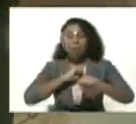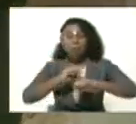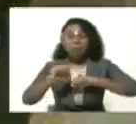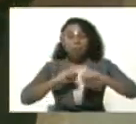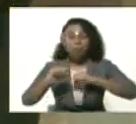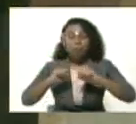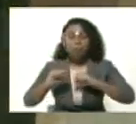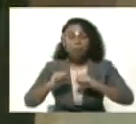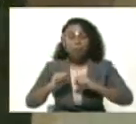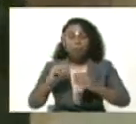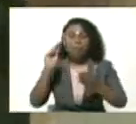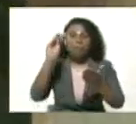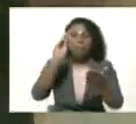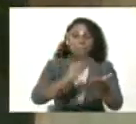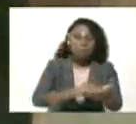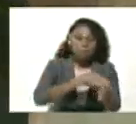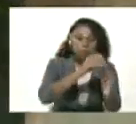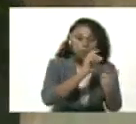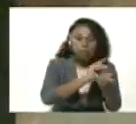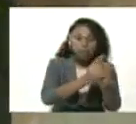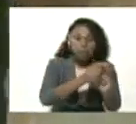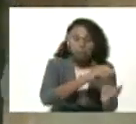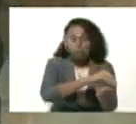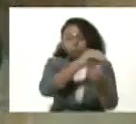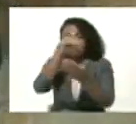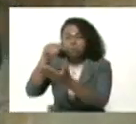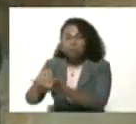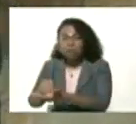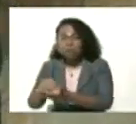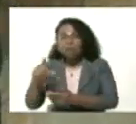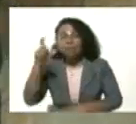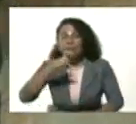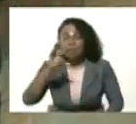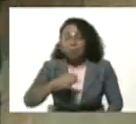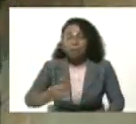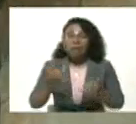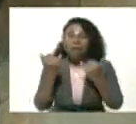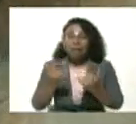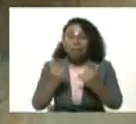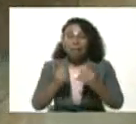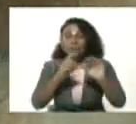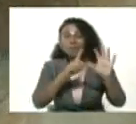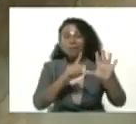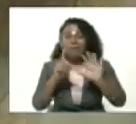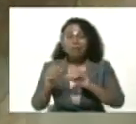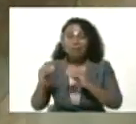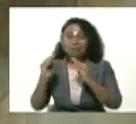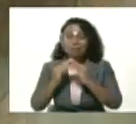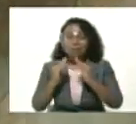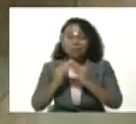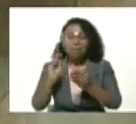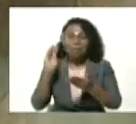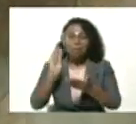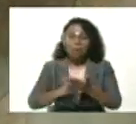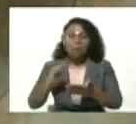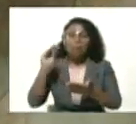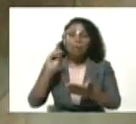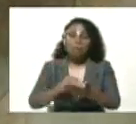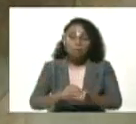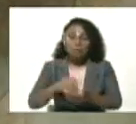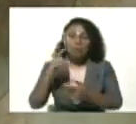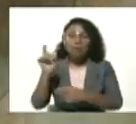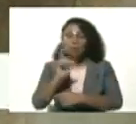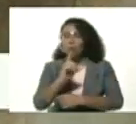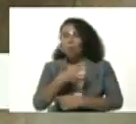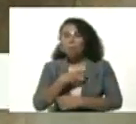la reubicación. Es decir, que nosotros requerimos actualmente 60 viviendas para reubicar, y las que no se